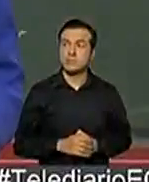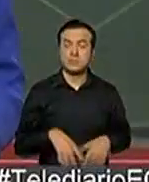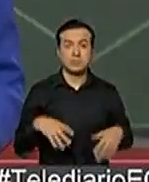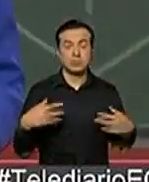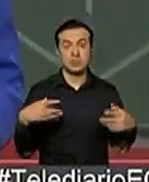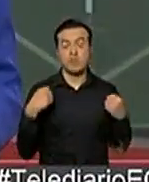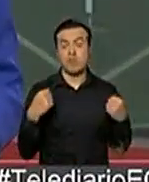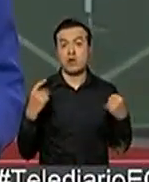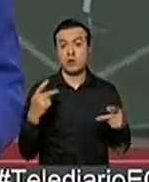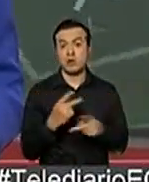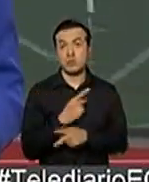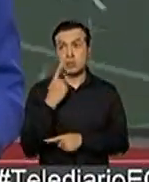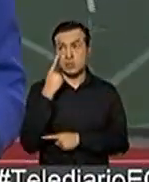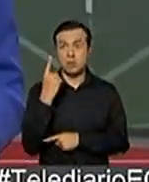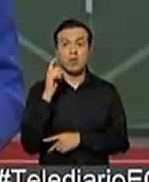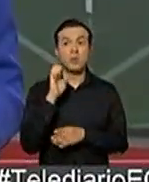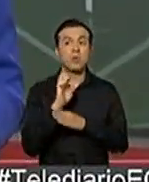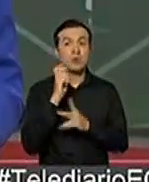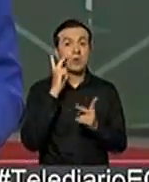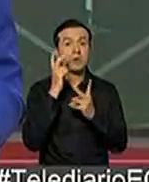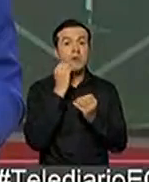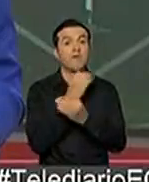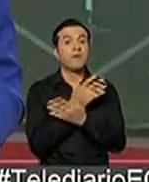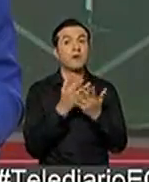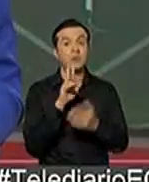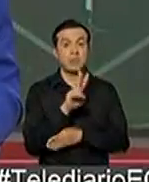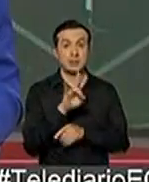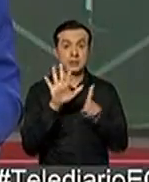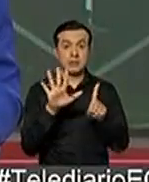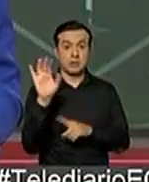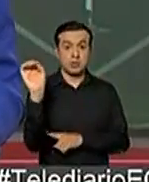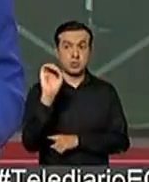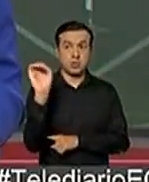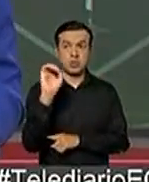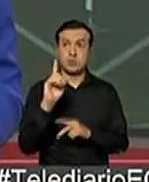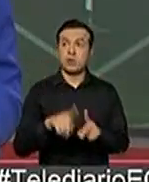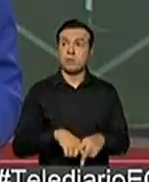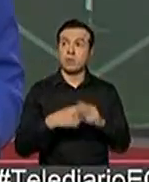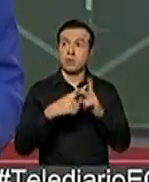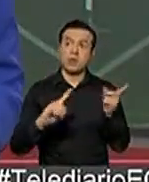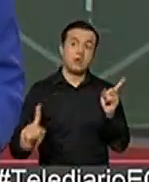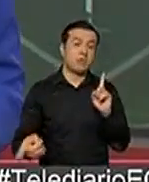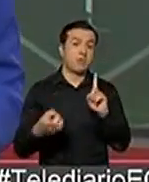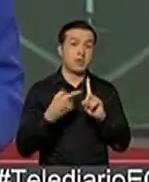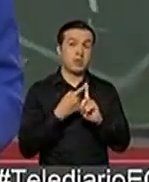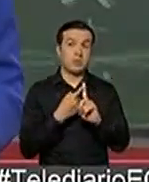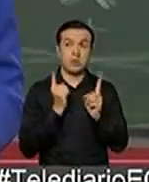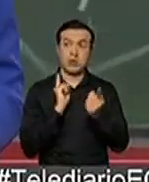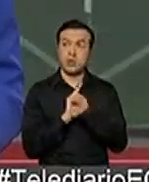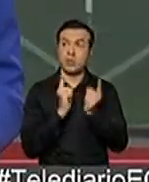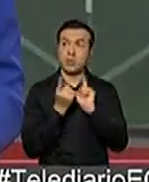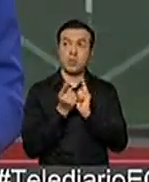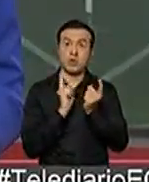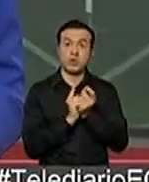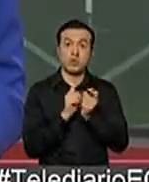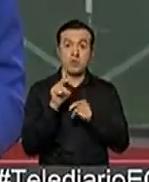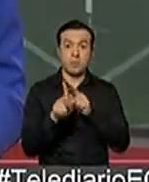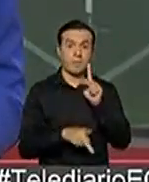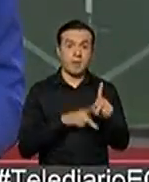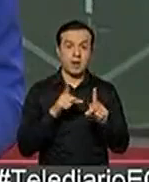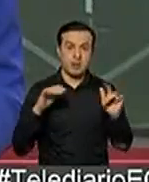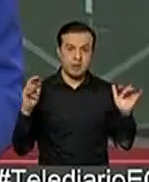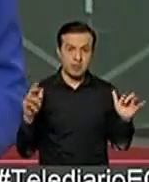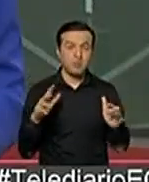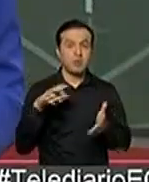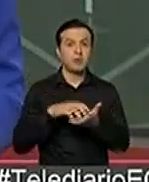Impactantes imágenes. Volvemos ahora a nuestro país para contarles que este 26 de octubre arrancará el primer motoencuentro playero en el Cantón Playas,